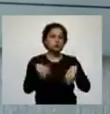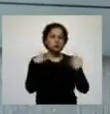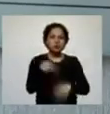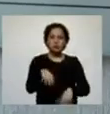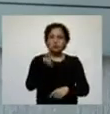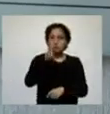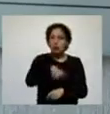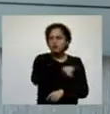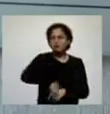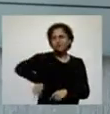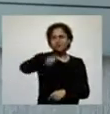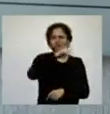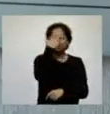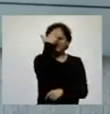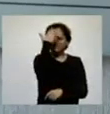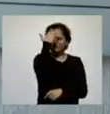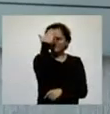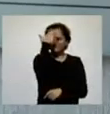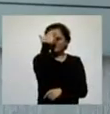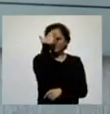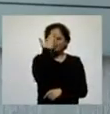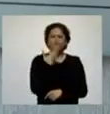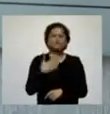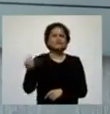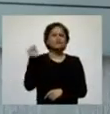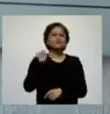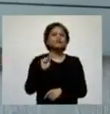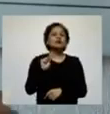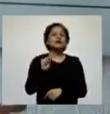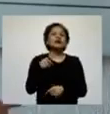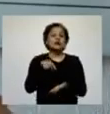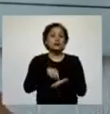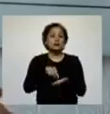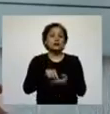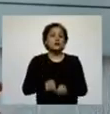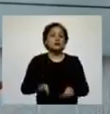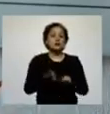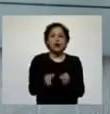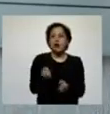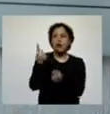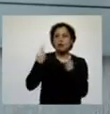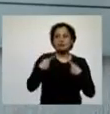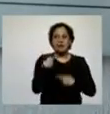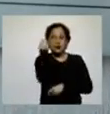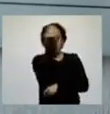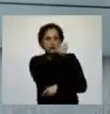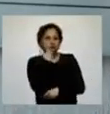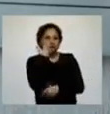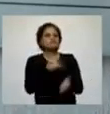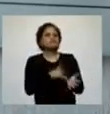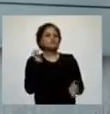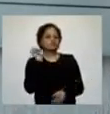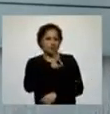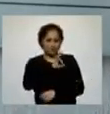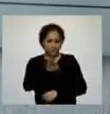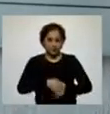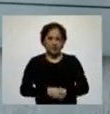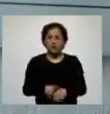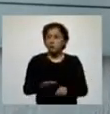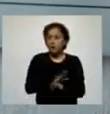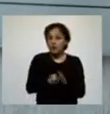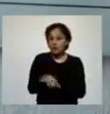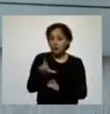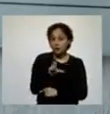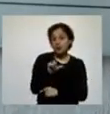bastante conocidos, que incluso son muy importantes para hacer una audición. Por ejemplo, el solo de xilófono